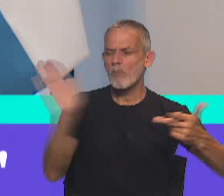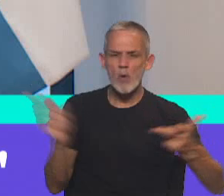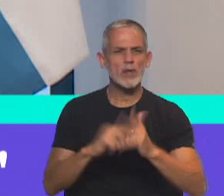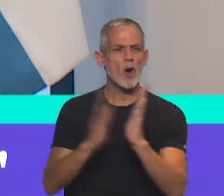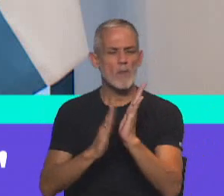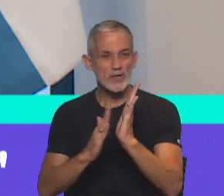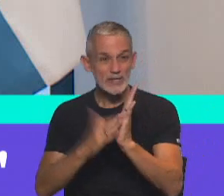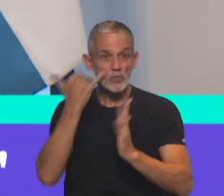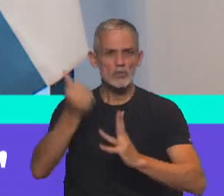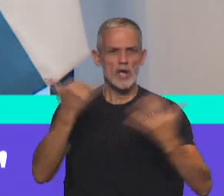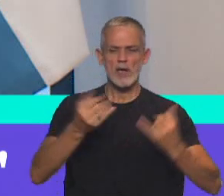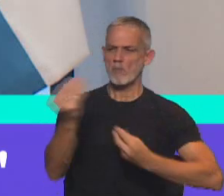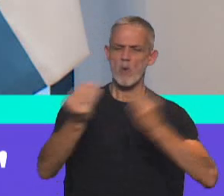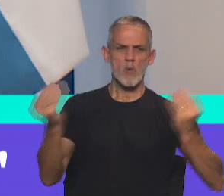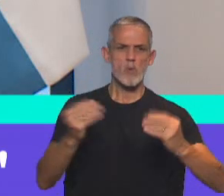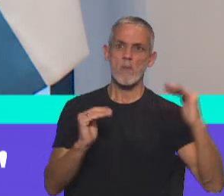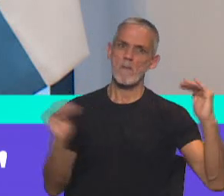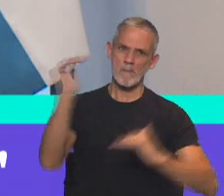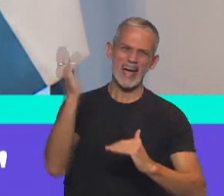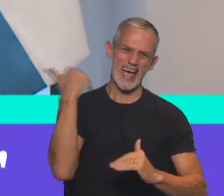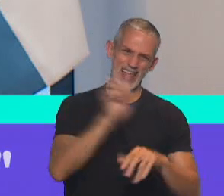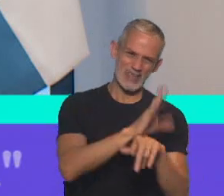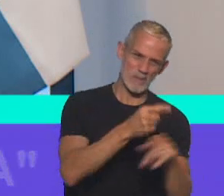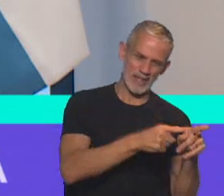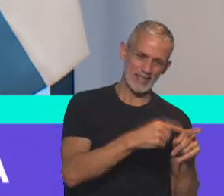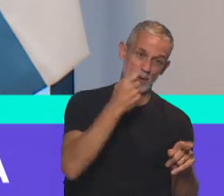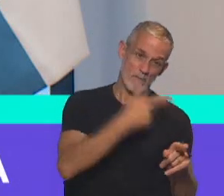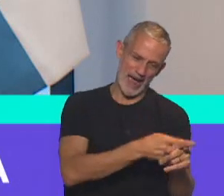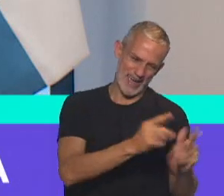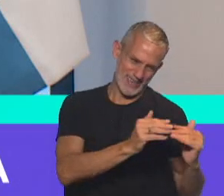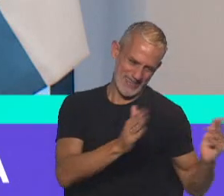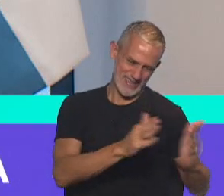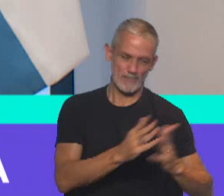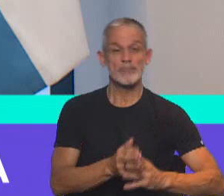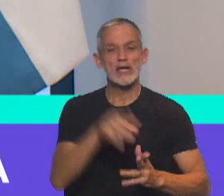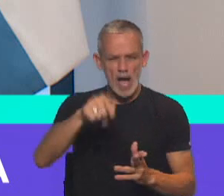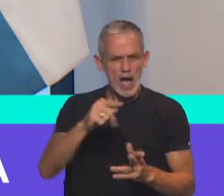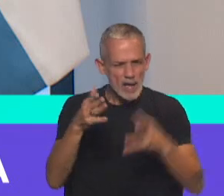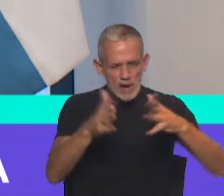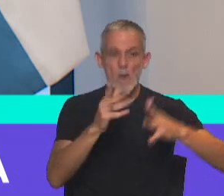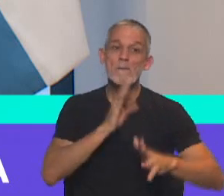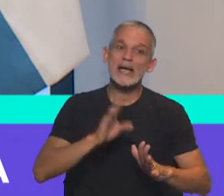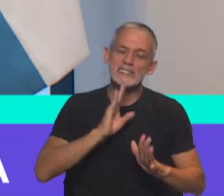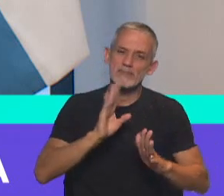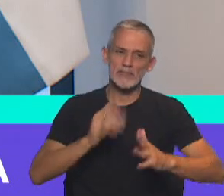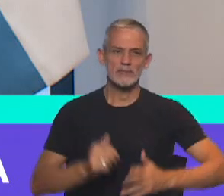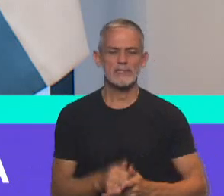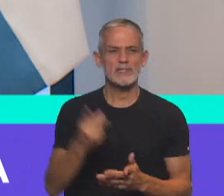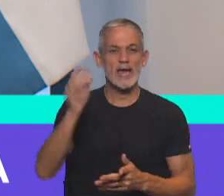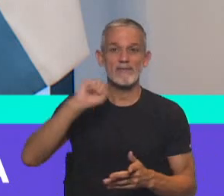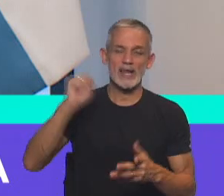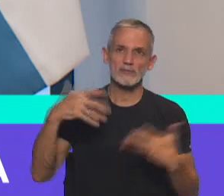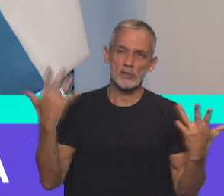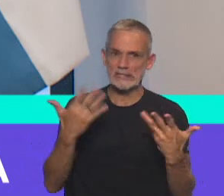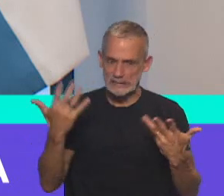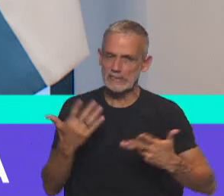en realidad ya tenemos más que al final del gobierno anterior es por ahí hay que tener un poco de paciencia y yo sé de la inflación pesa